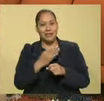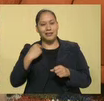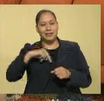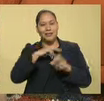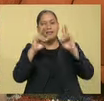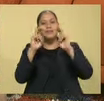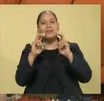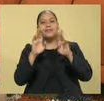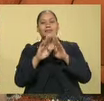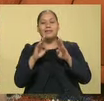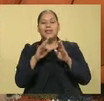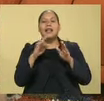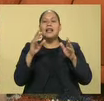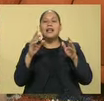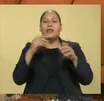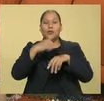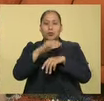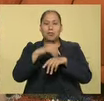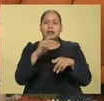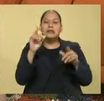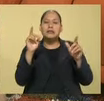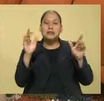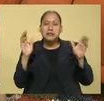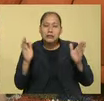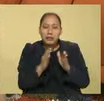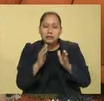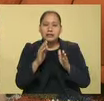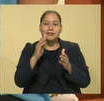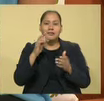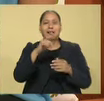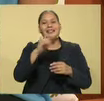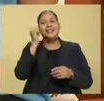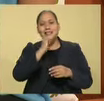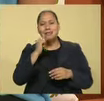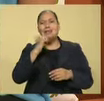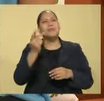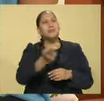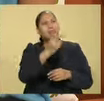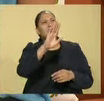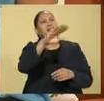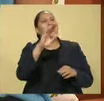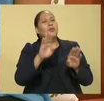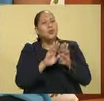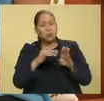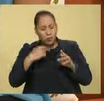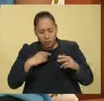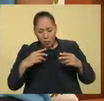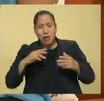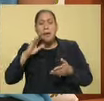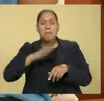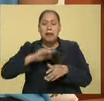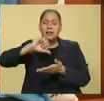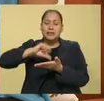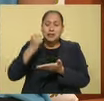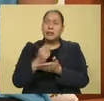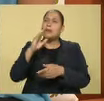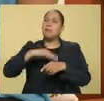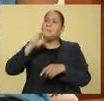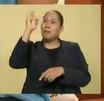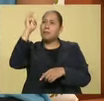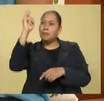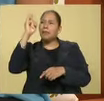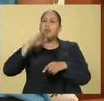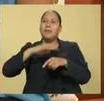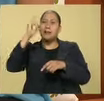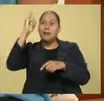de las tallas petit, porque siempre me preguntan lo mismo. ¿Cómo le hago para verme más alta, más flaca, más guapa,